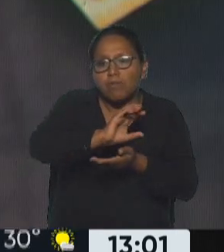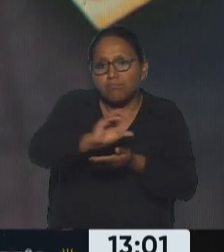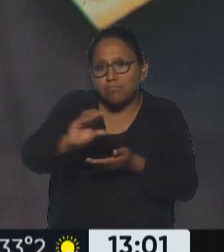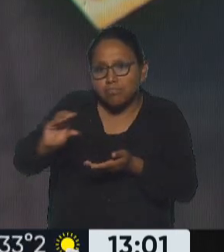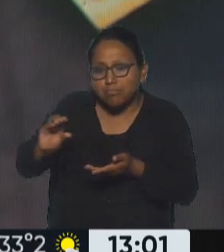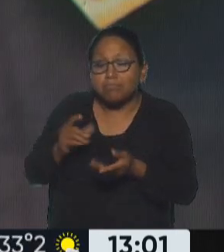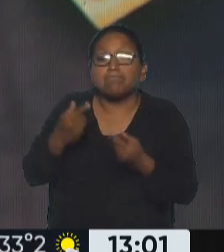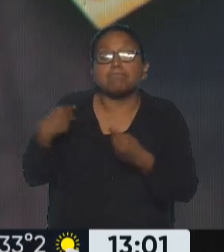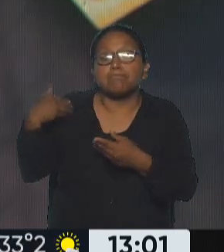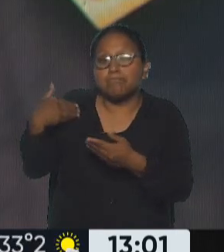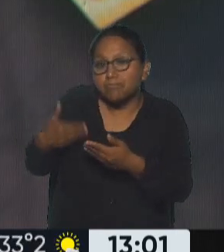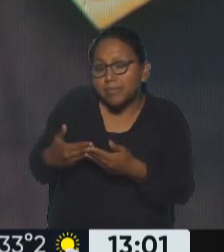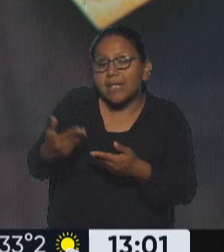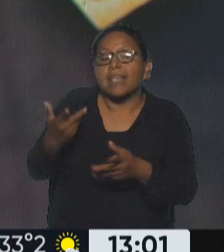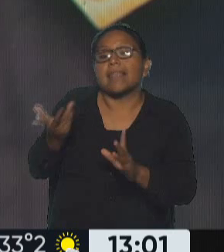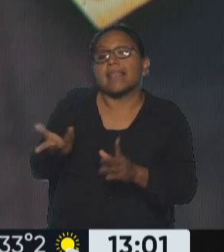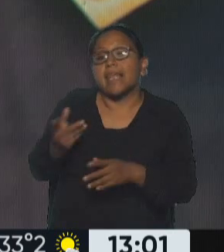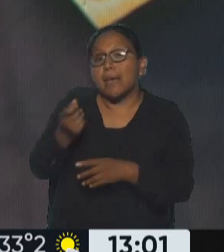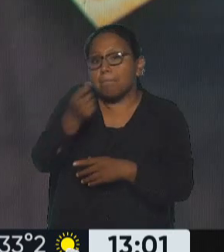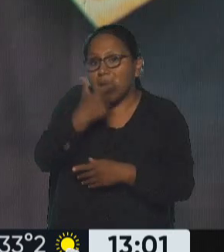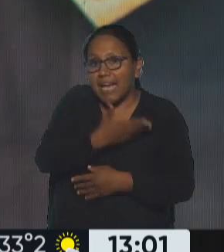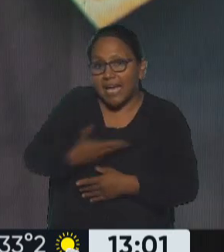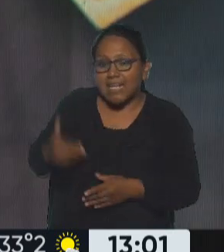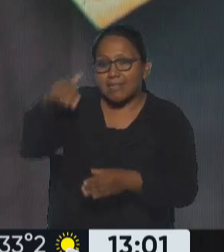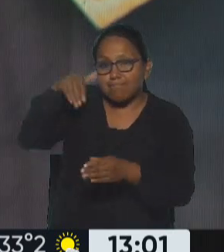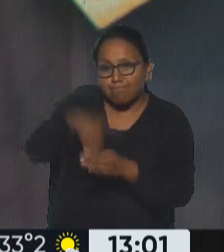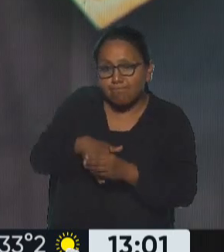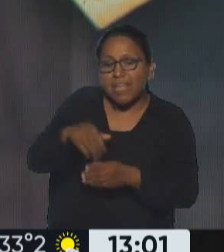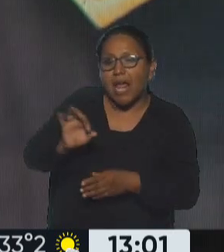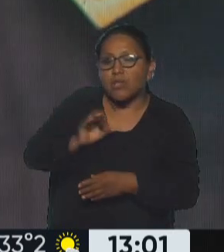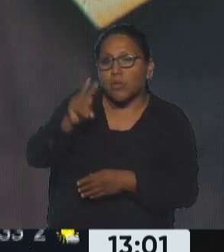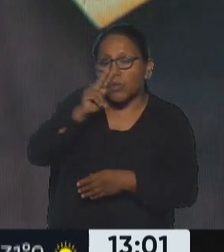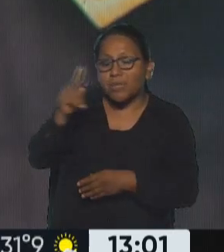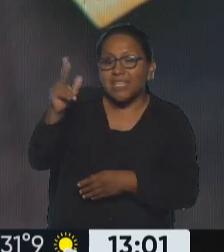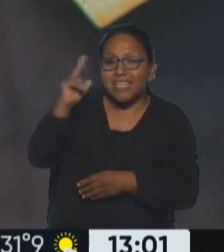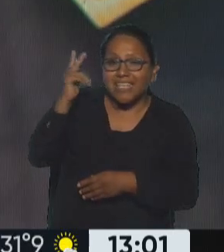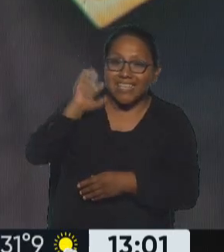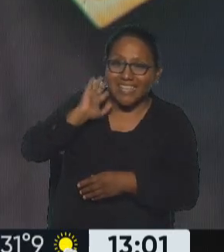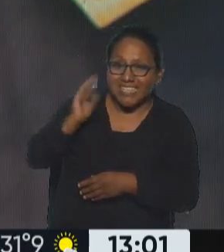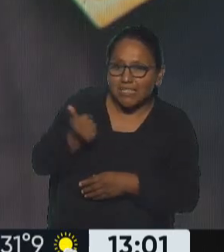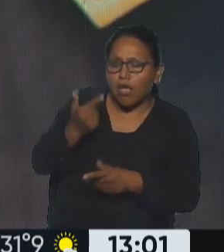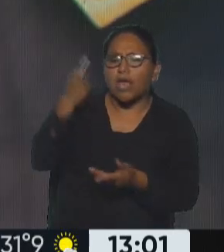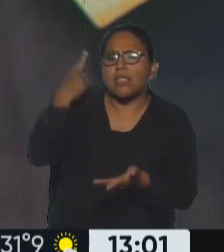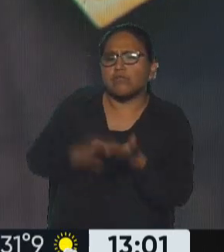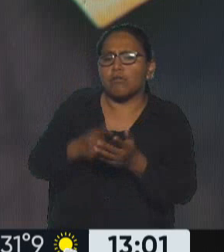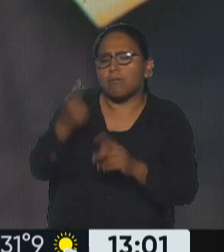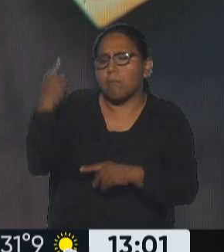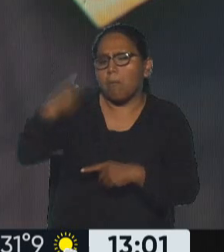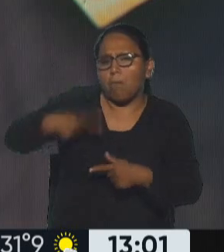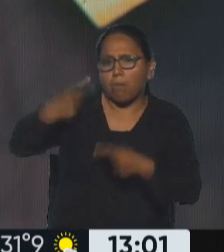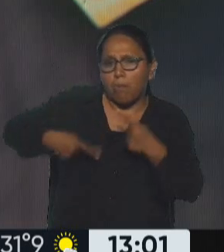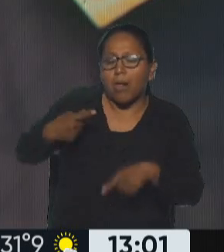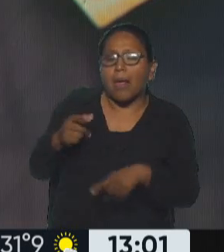viene ocurriendo Es que desde la intervención de Mauricio macri ya por el año 2016 hubo decisiones muy arbitrarias primero el presidente